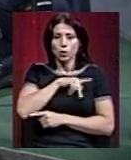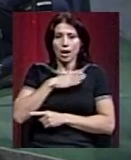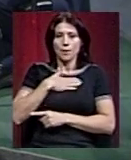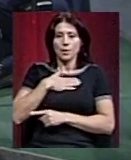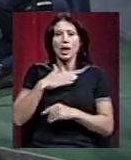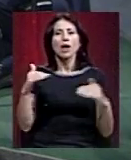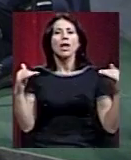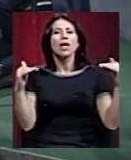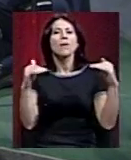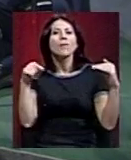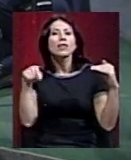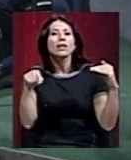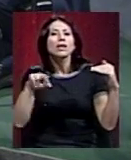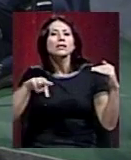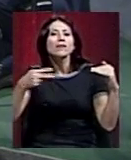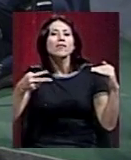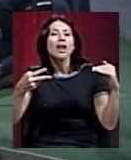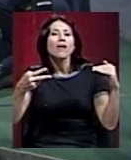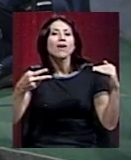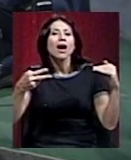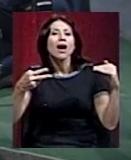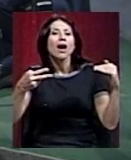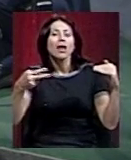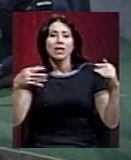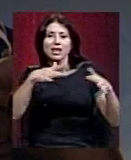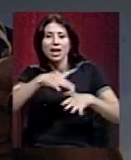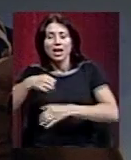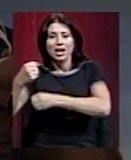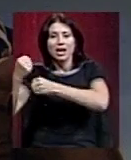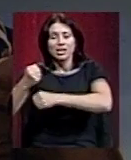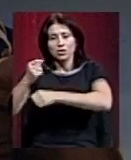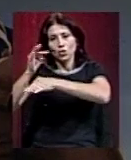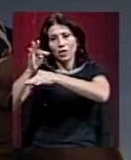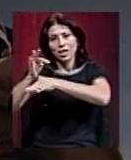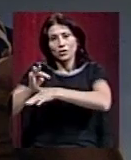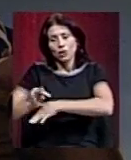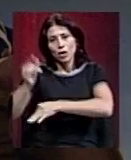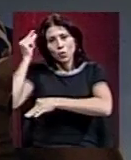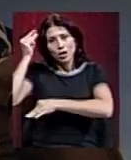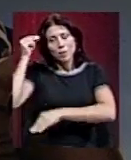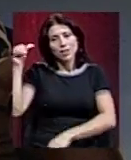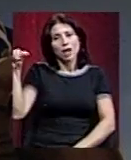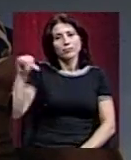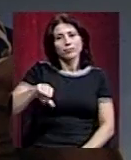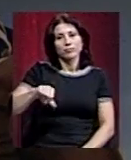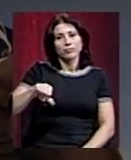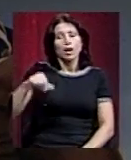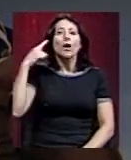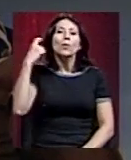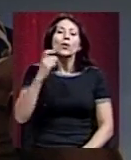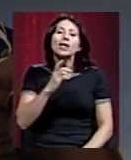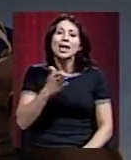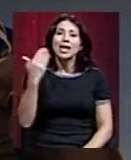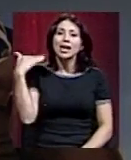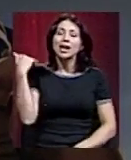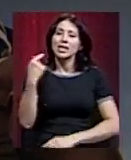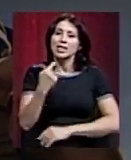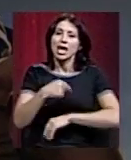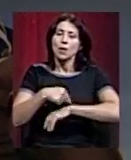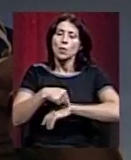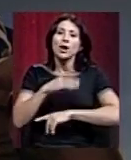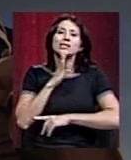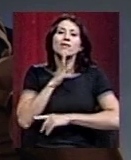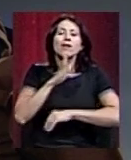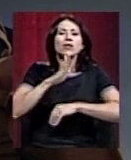empate significaba una derrota del ejército tradicional gubernamental, porque se hablaba en esa época de